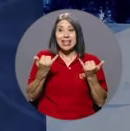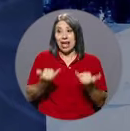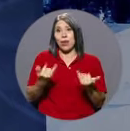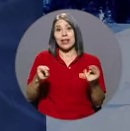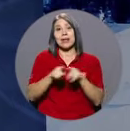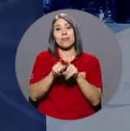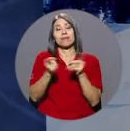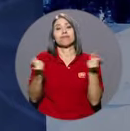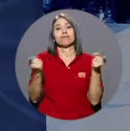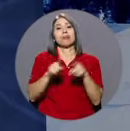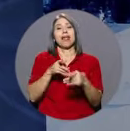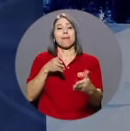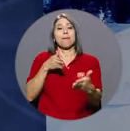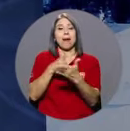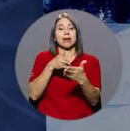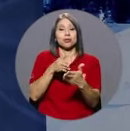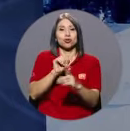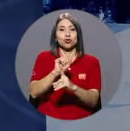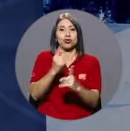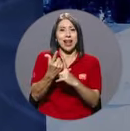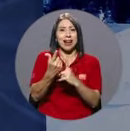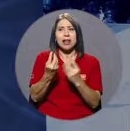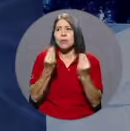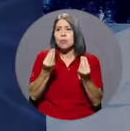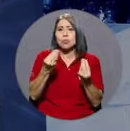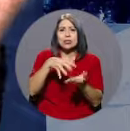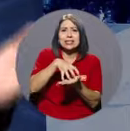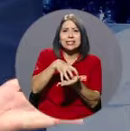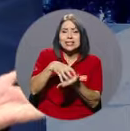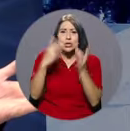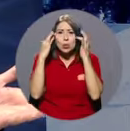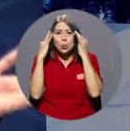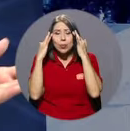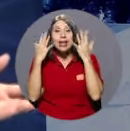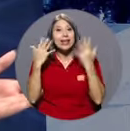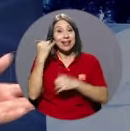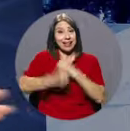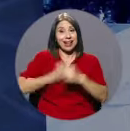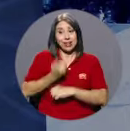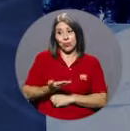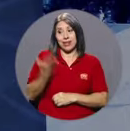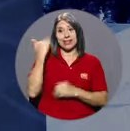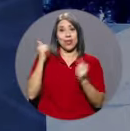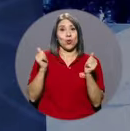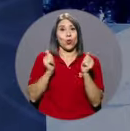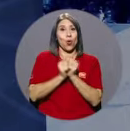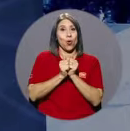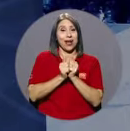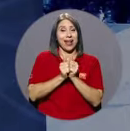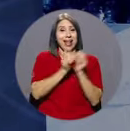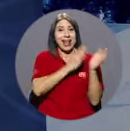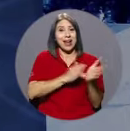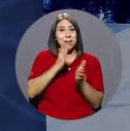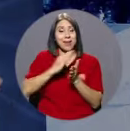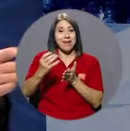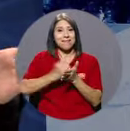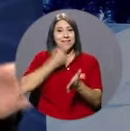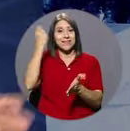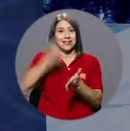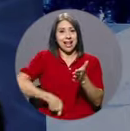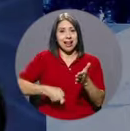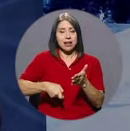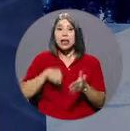social y ha generado mucha incertidumbre en esos procesos, lo que llevamos el año pasado con el plan fiscal. Y eso ha